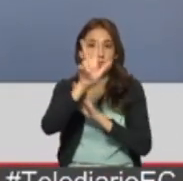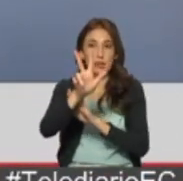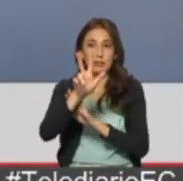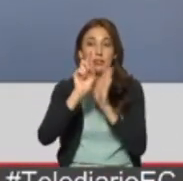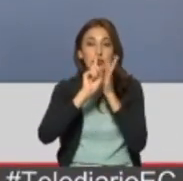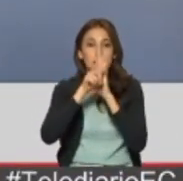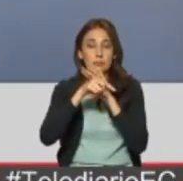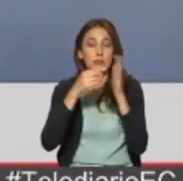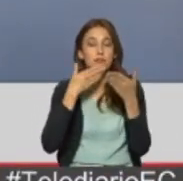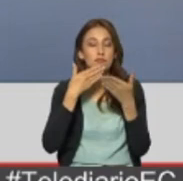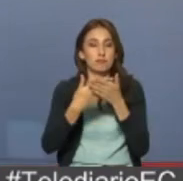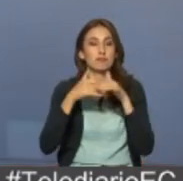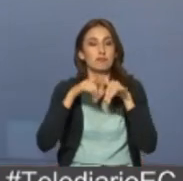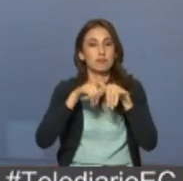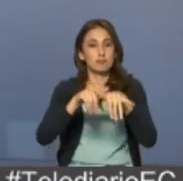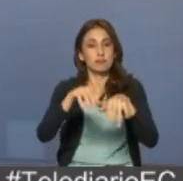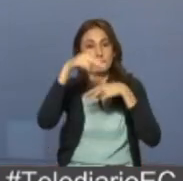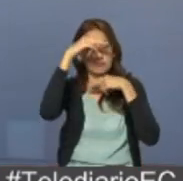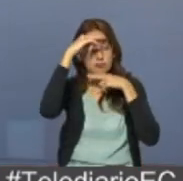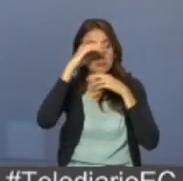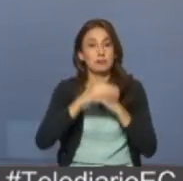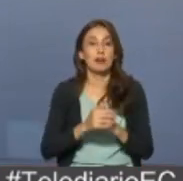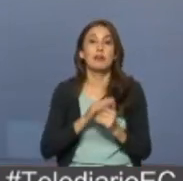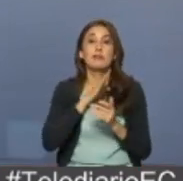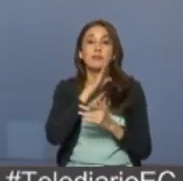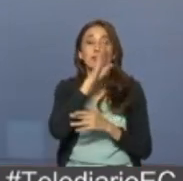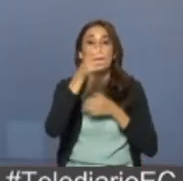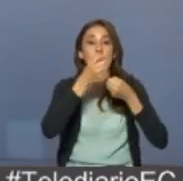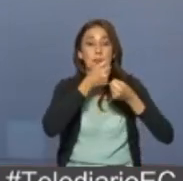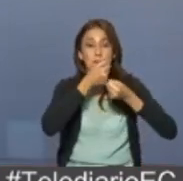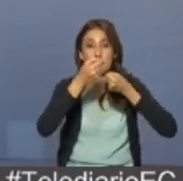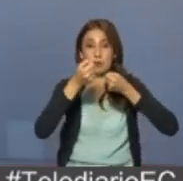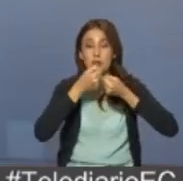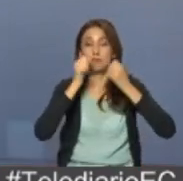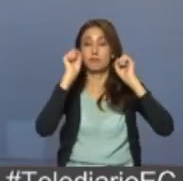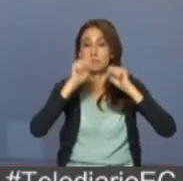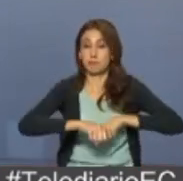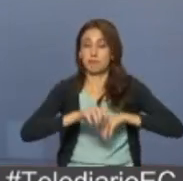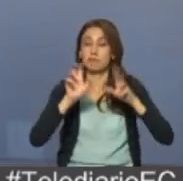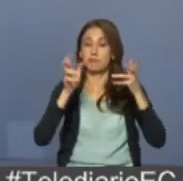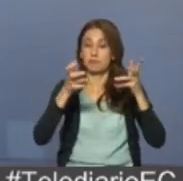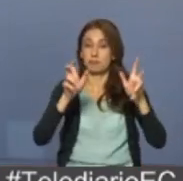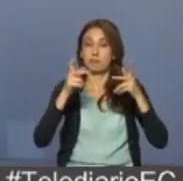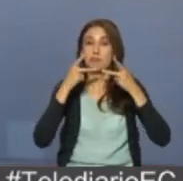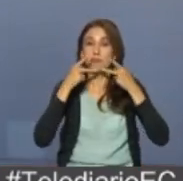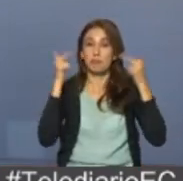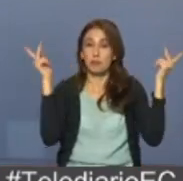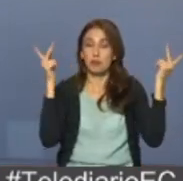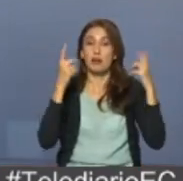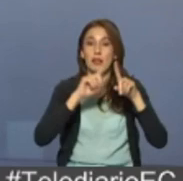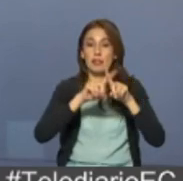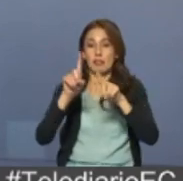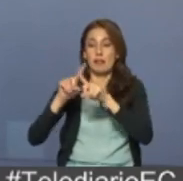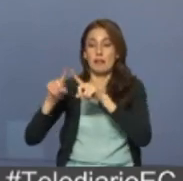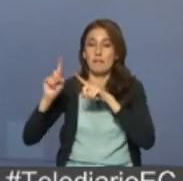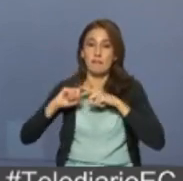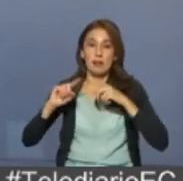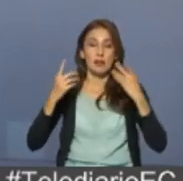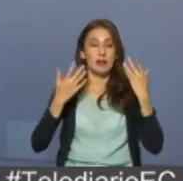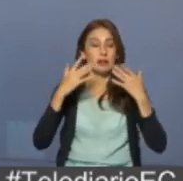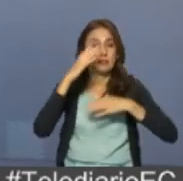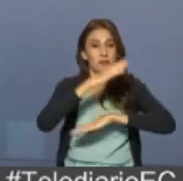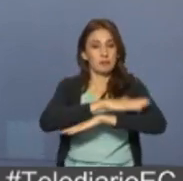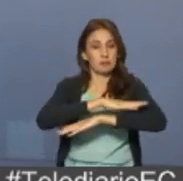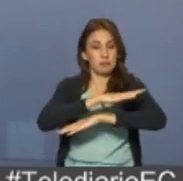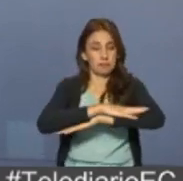7:33. Gracias por seguir en nuestra sintonía. Les recordamos, como siempre, que las entrevistas de Primera Impresión las puede seguir a través de Pública FM y en las diferentes plataformas